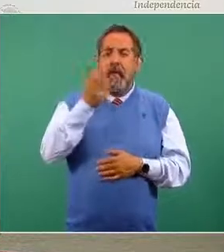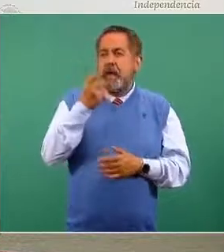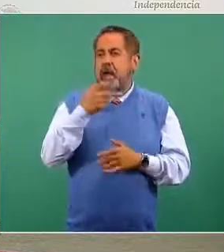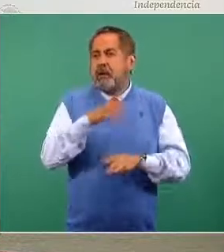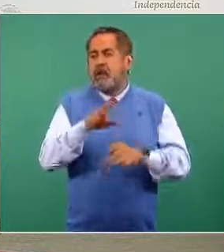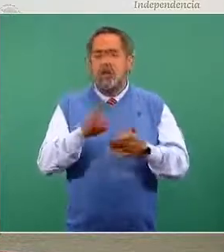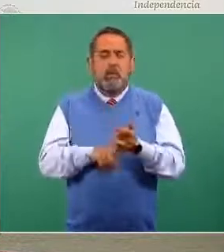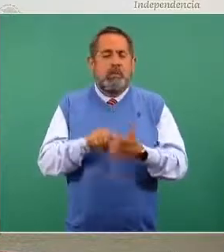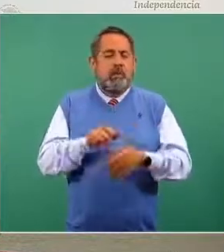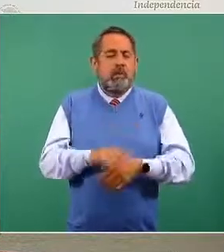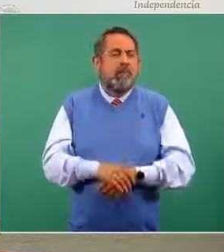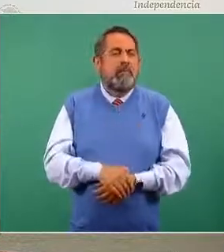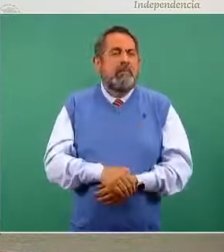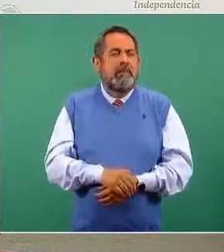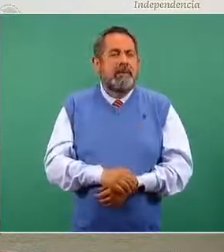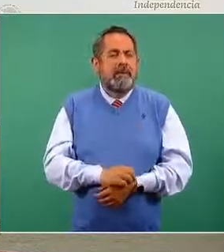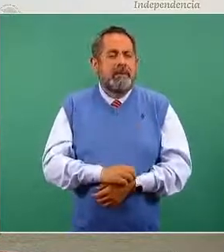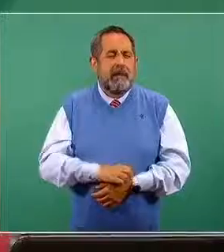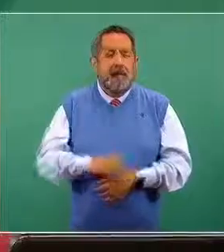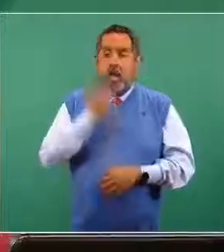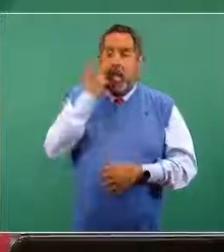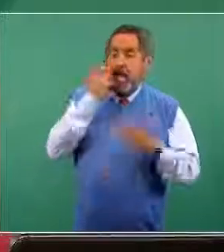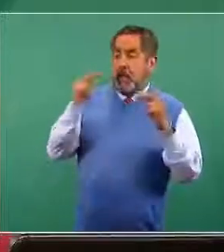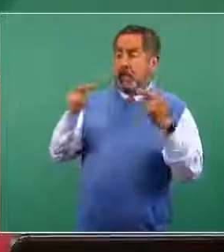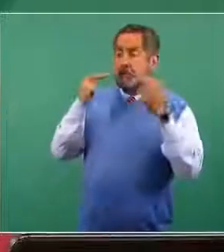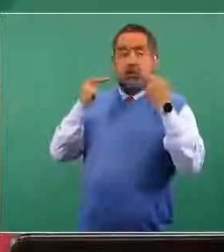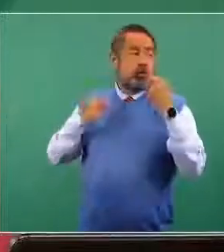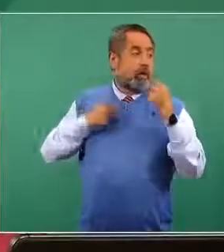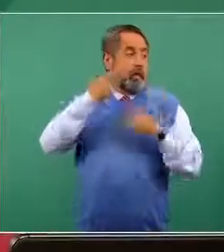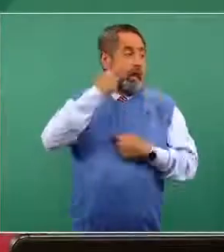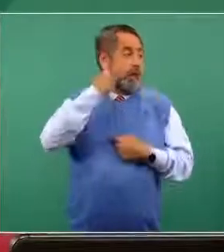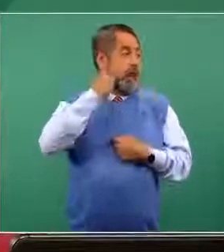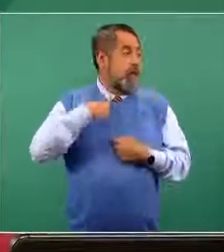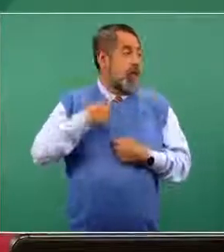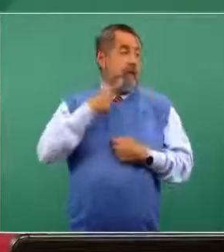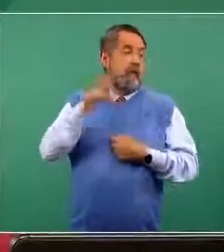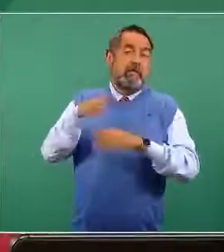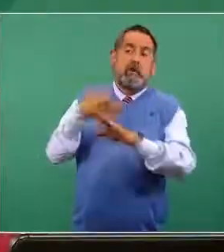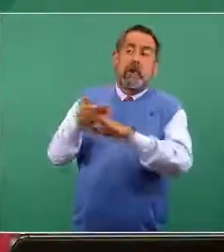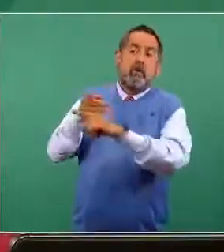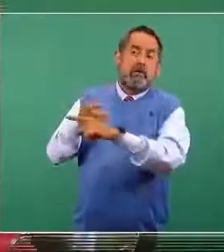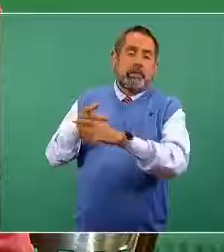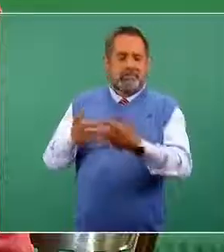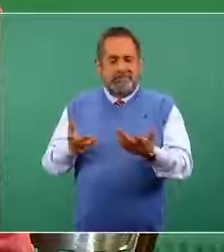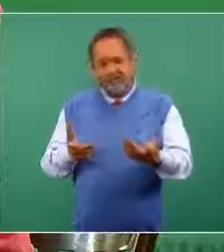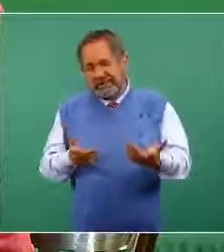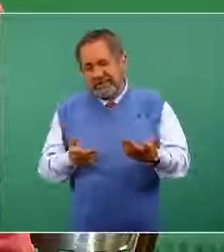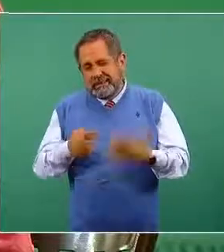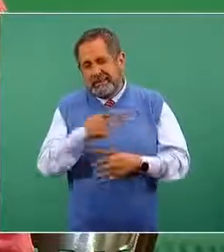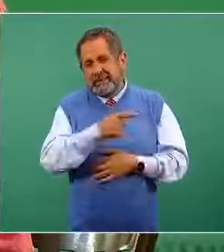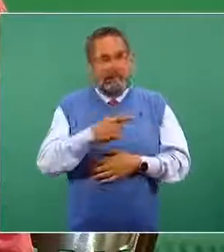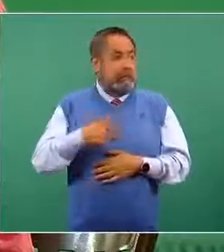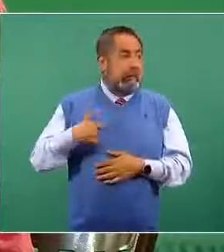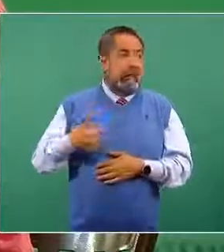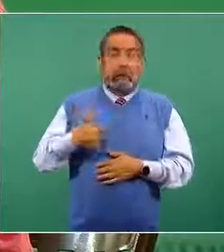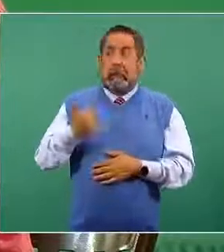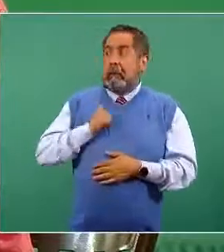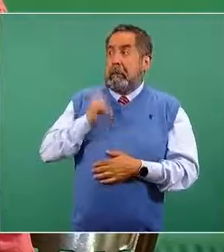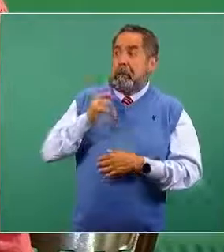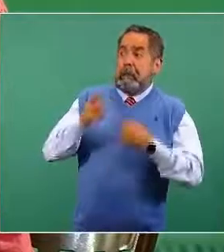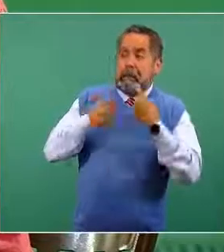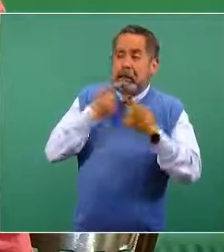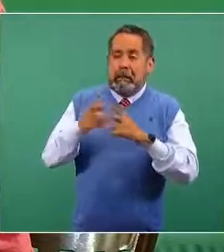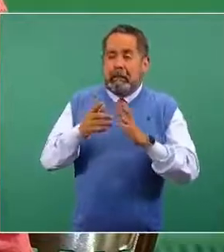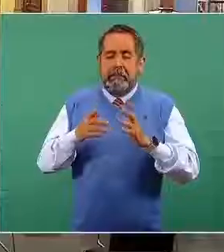de, pues, hacer notoriedad, pues, darse a notar en algún momento que pudiera ser oportuno o redituable en